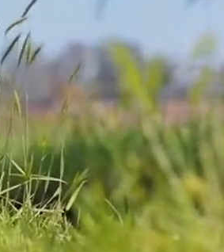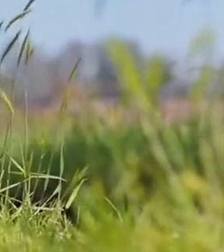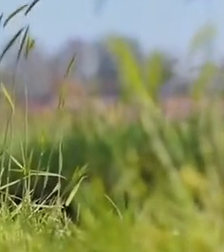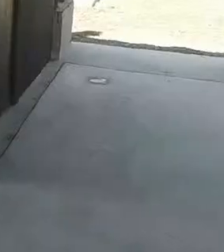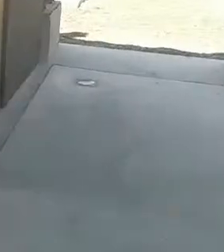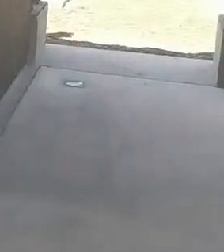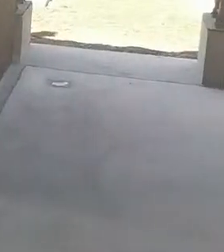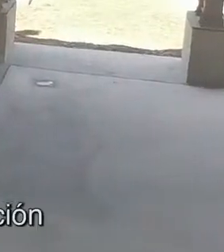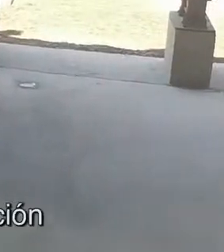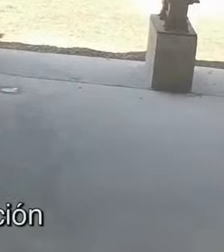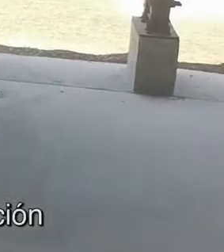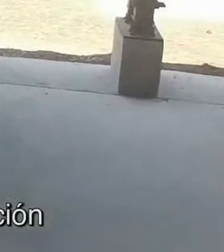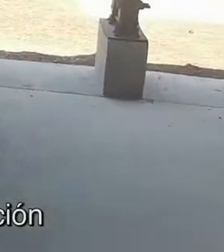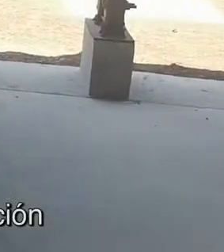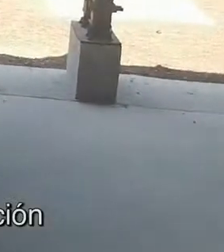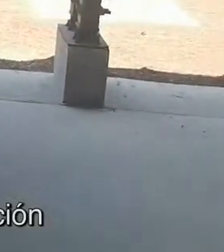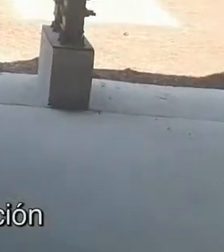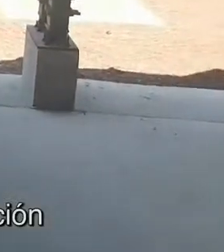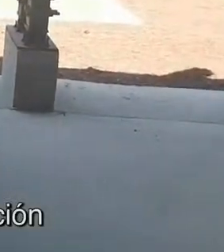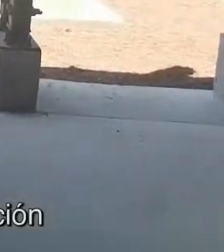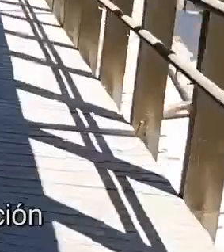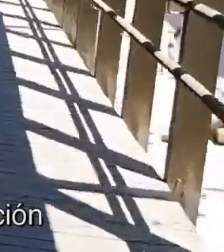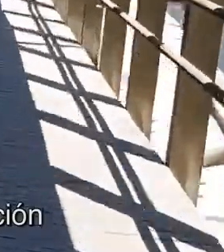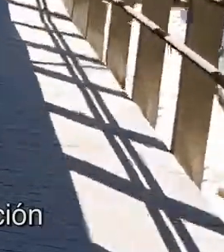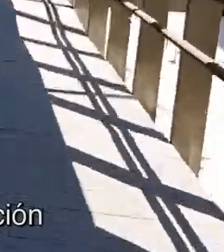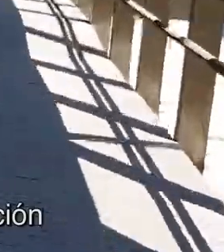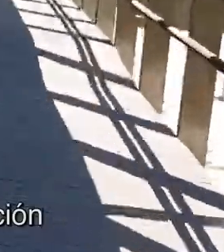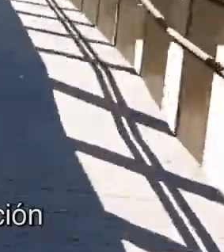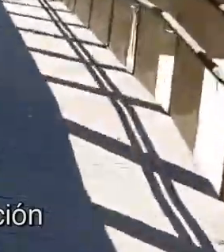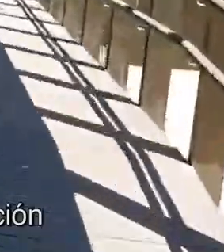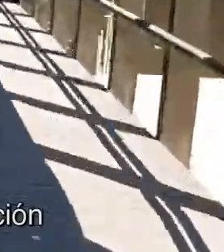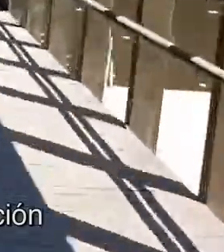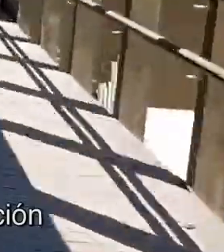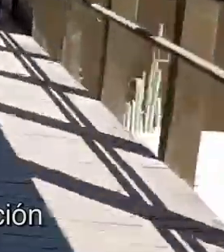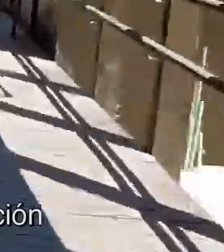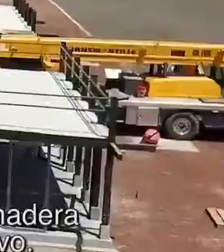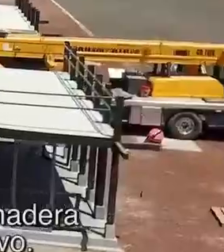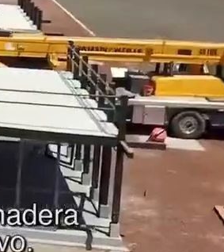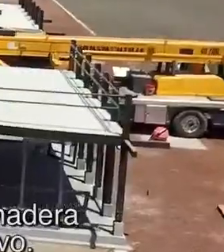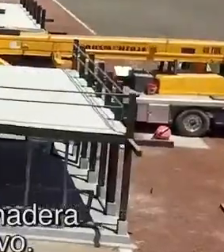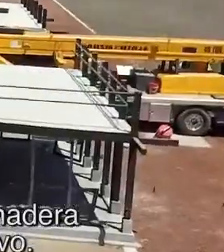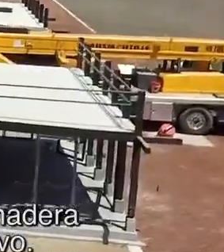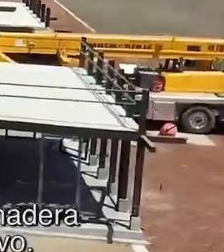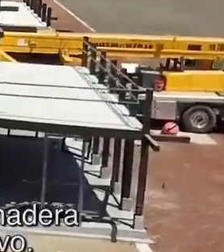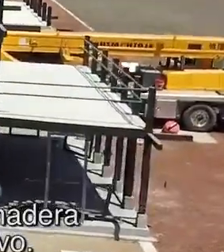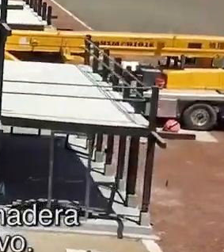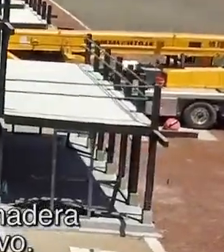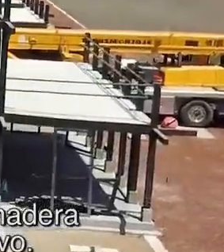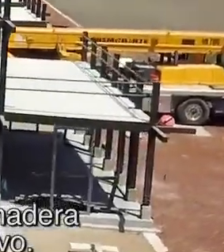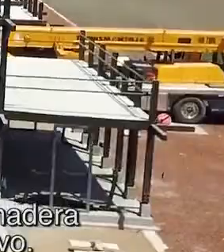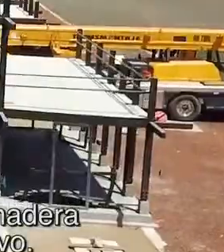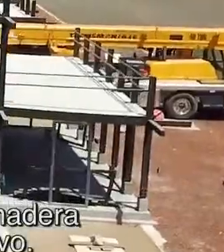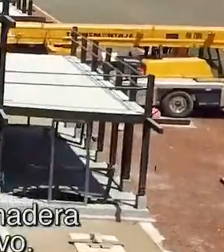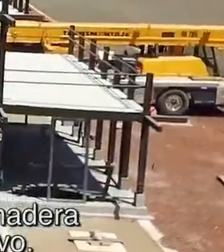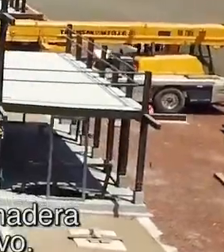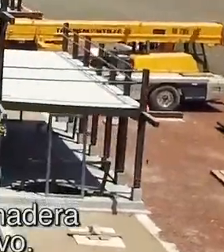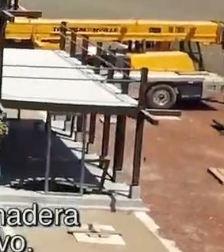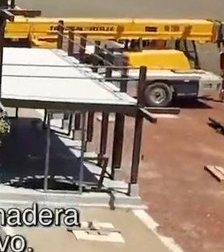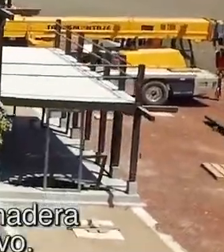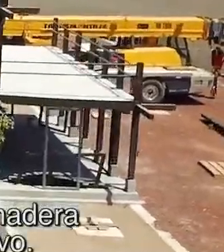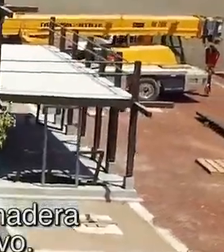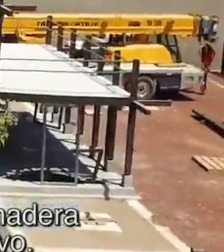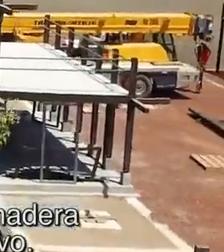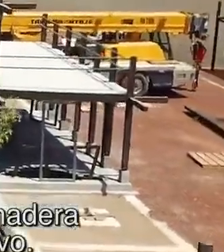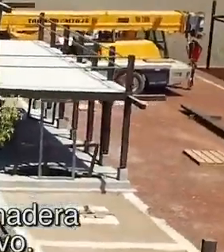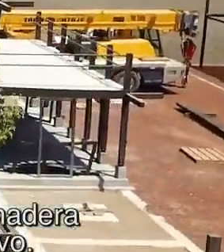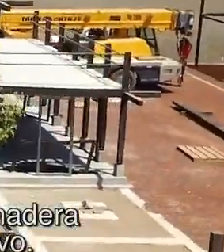Vivero. Continúa el montaje de mamparas, la colocación de barandal metálico y la aplicación de acabados de protección a la madera estructural